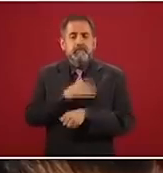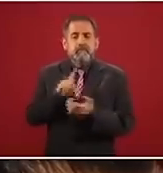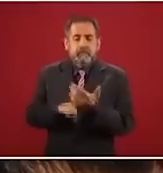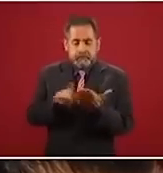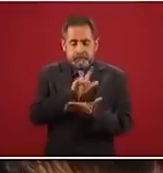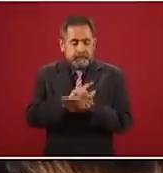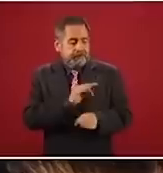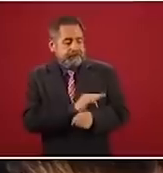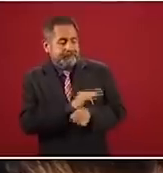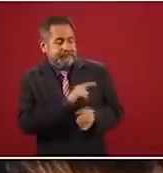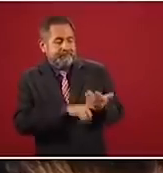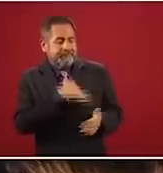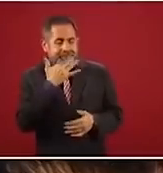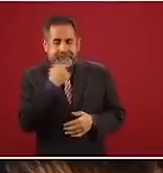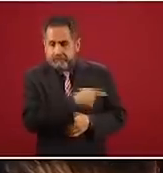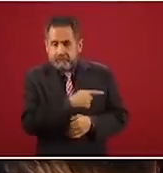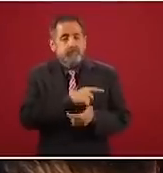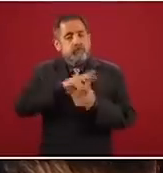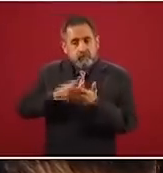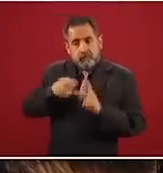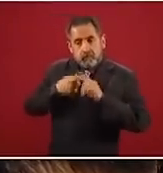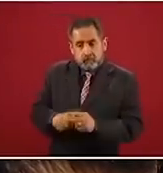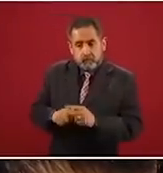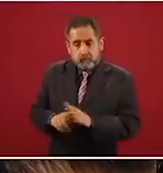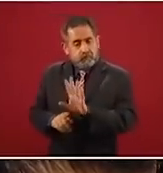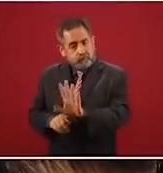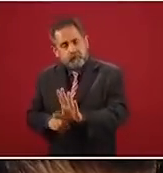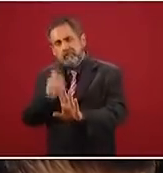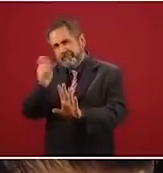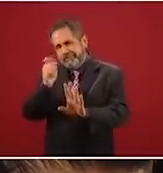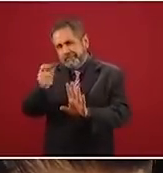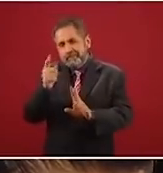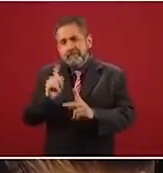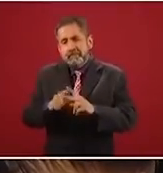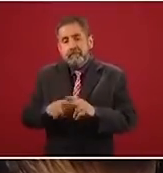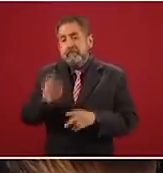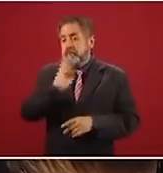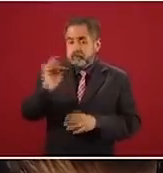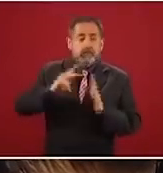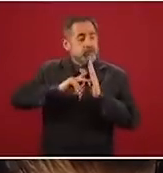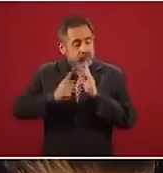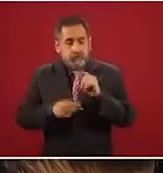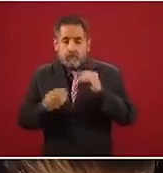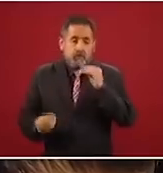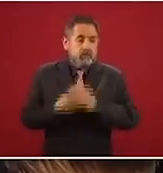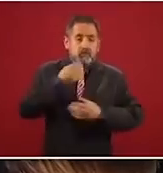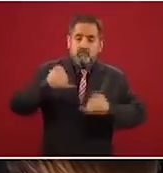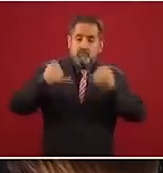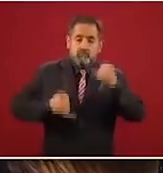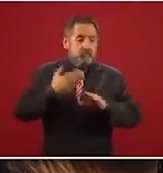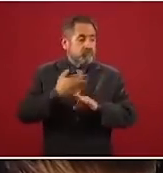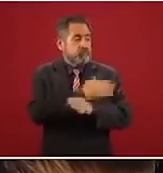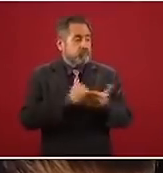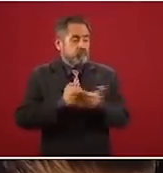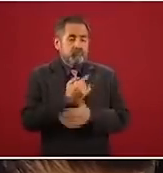legal protege lo que ya se hizo. La pregunta es saber si esto significa que se podría juzgar nuevos delitos a quienes ya fueron